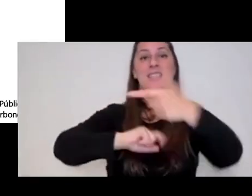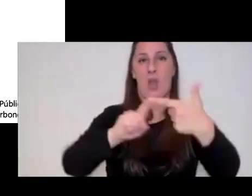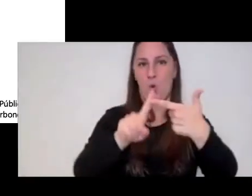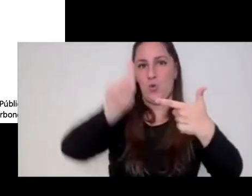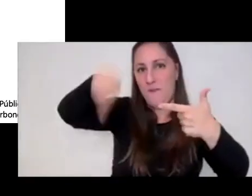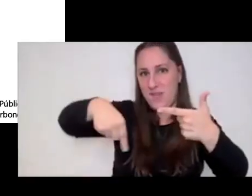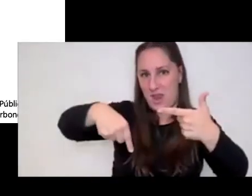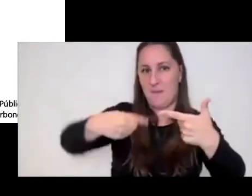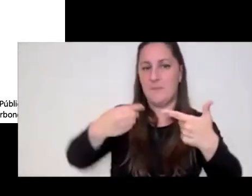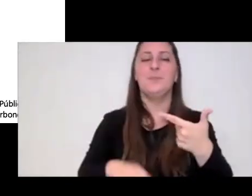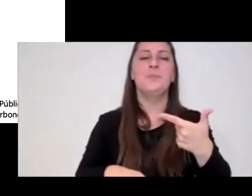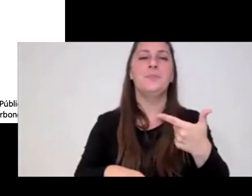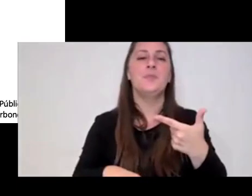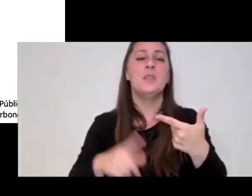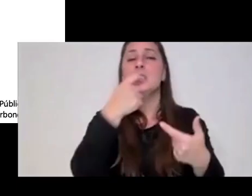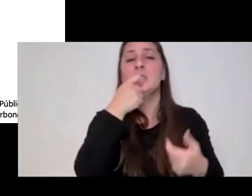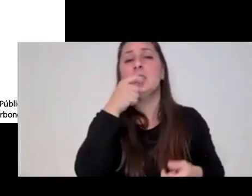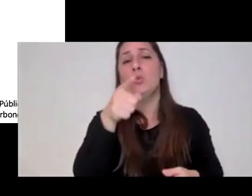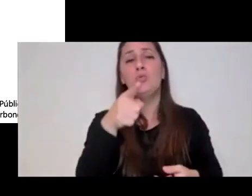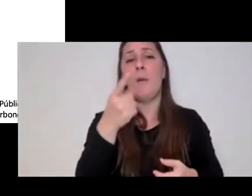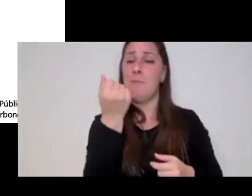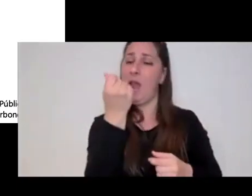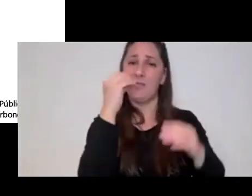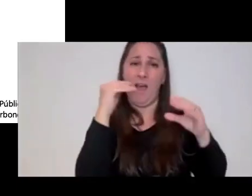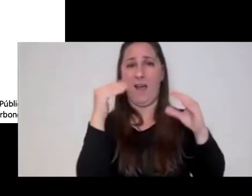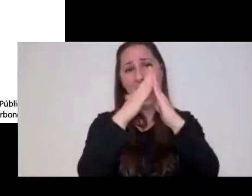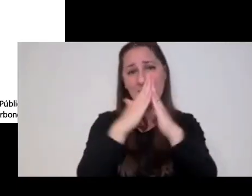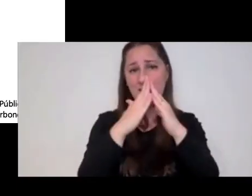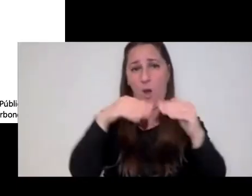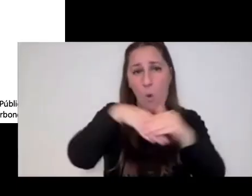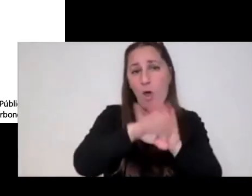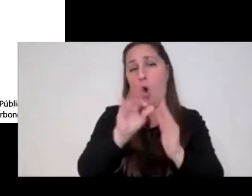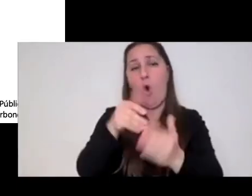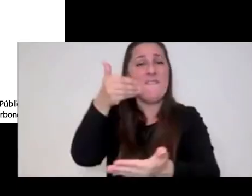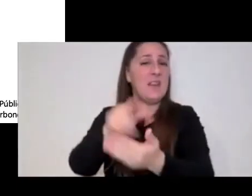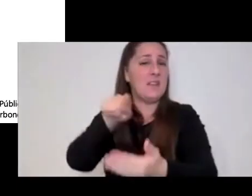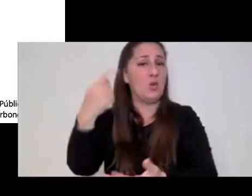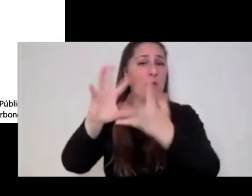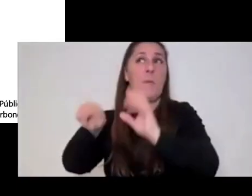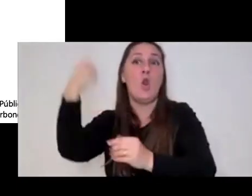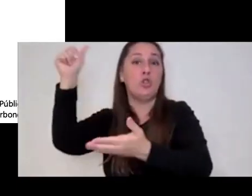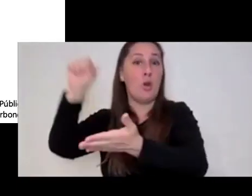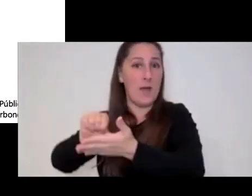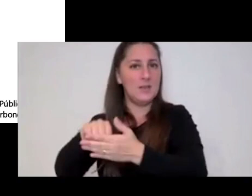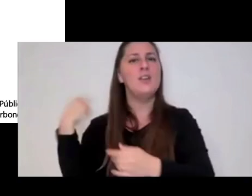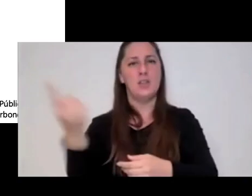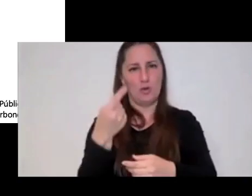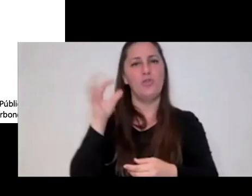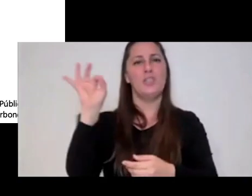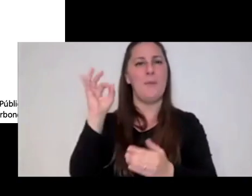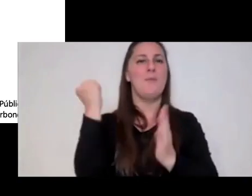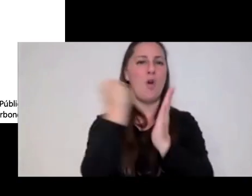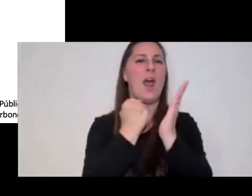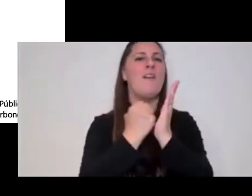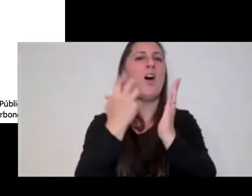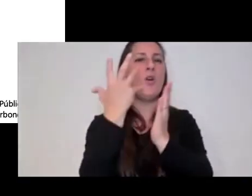si usted los tuviera en el colchón, o los tuviera en otro tipo de inversión, o los tuviera en el exterior, sabemos que va a estar grabado por impuestos sobre los bienes personales.